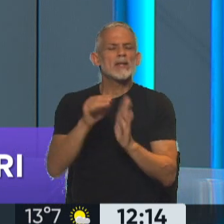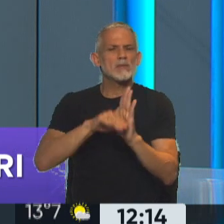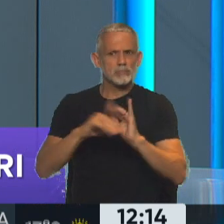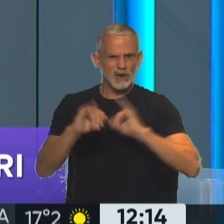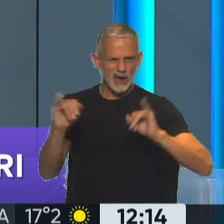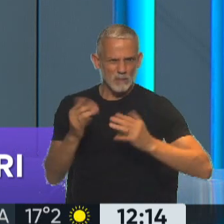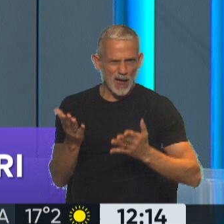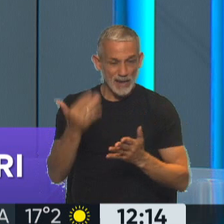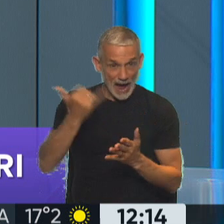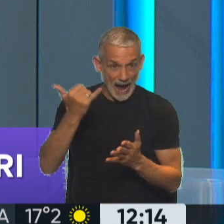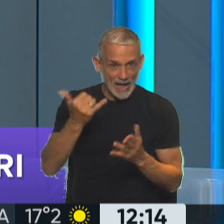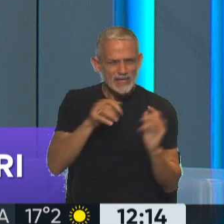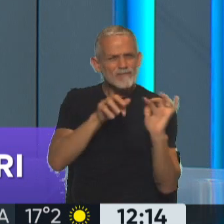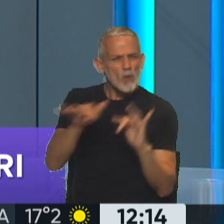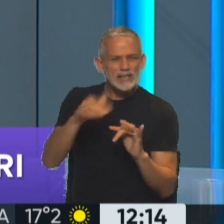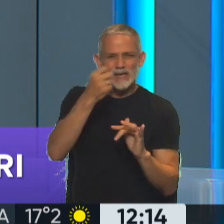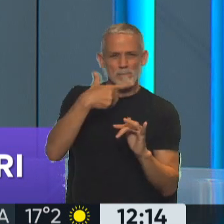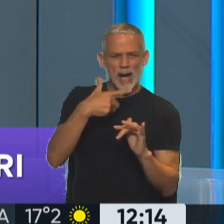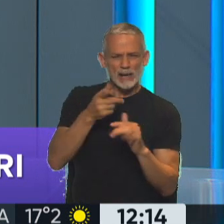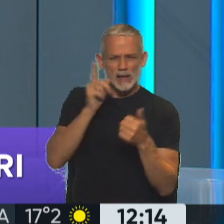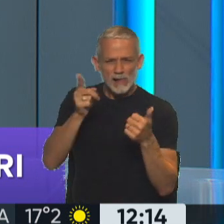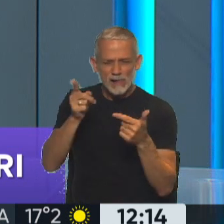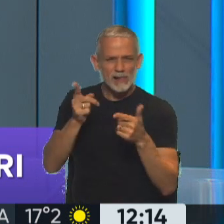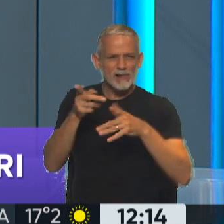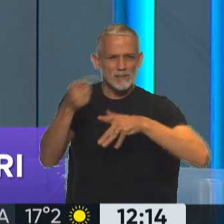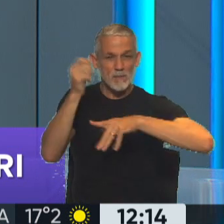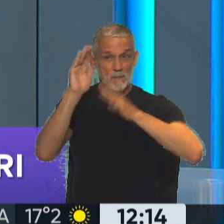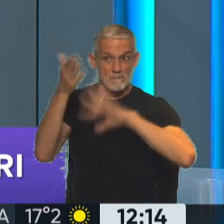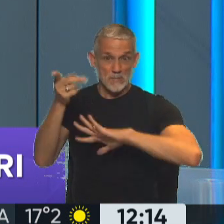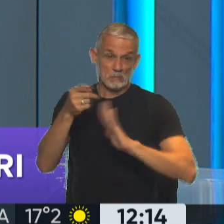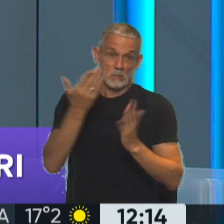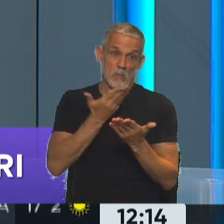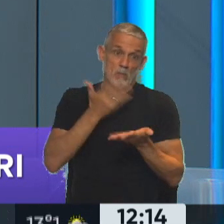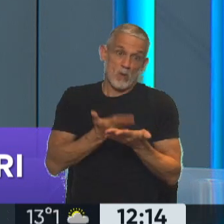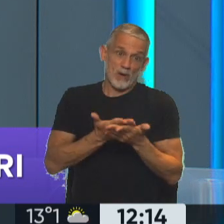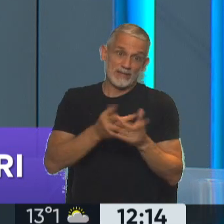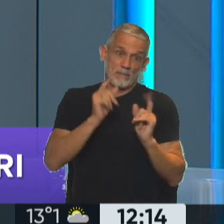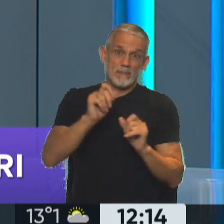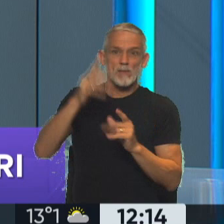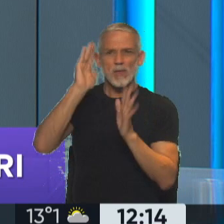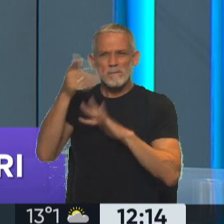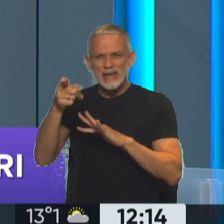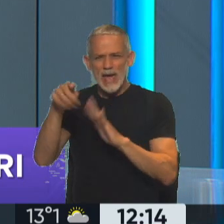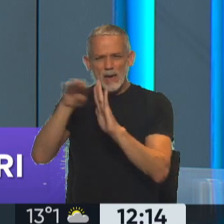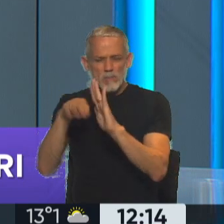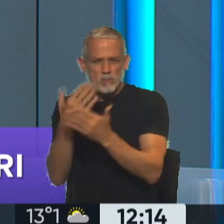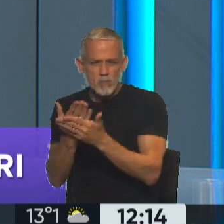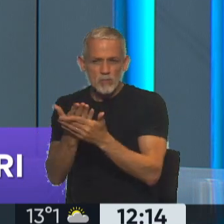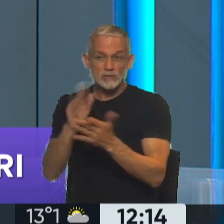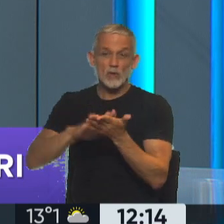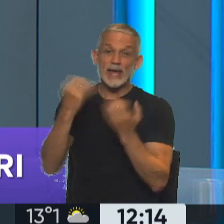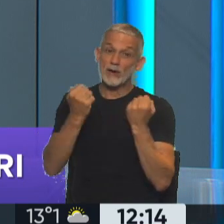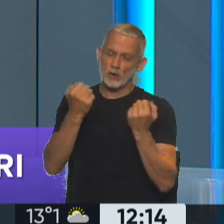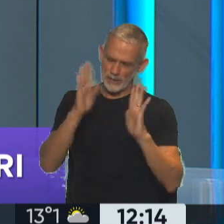¿Hay de alguna manera una influencia por parte de Mauricio Macri, teniendo en cuenta las propuestas que conocemos ya de Javier Milei, sobre todo en materia económica?